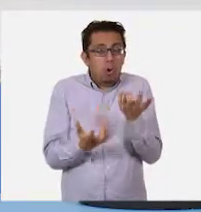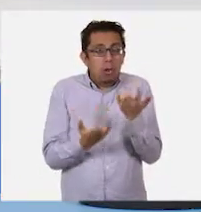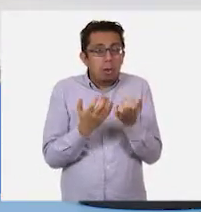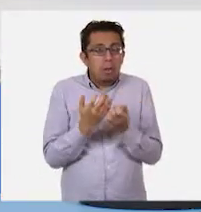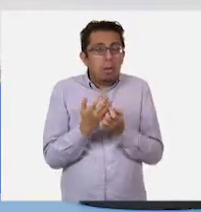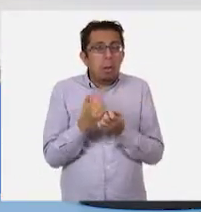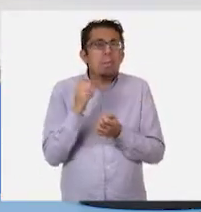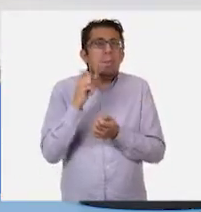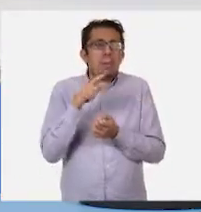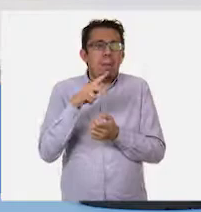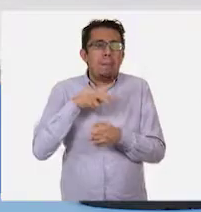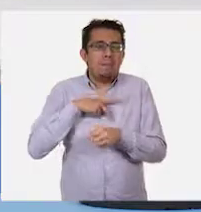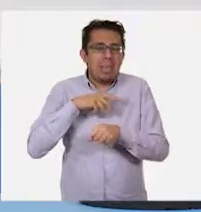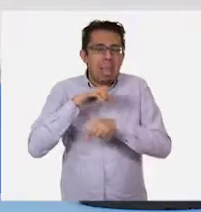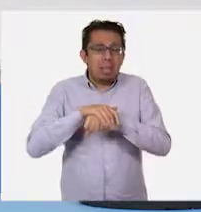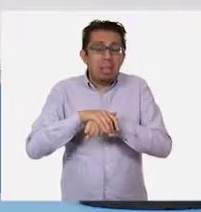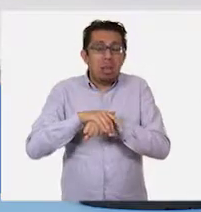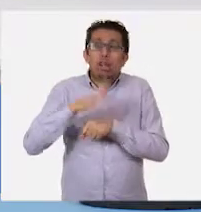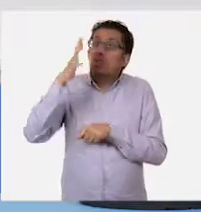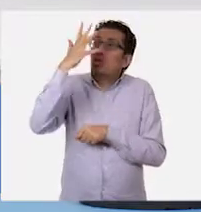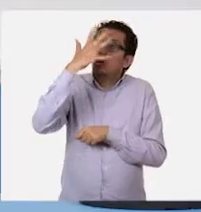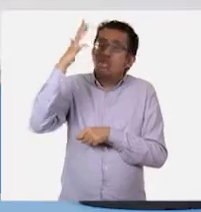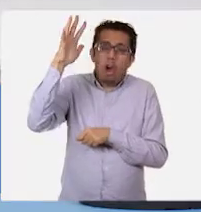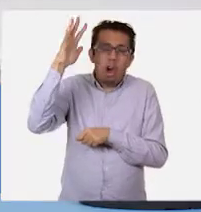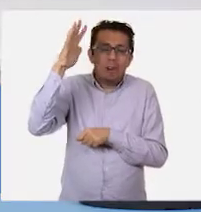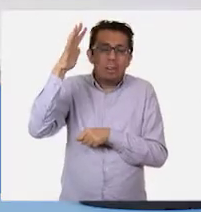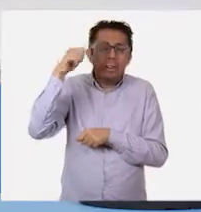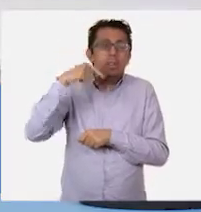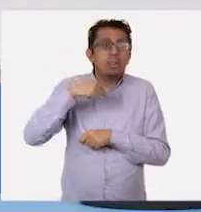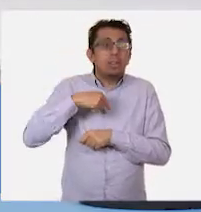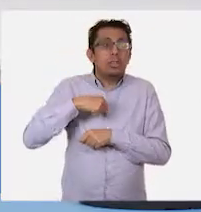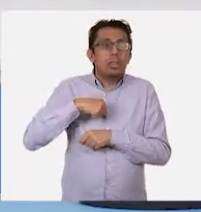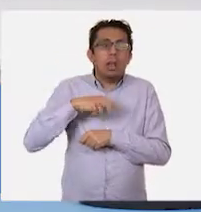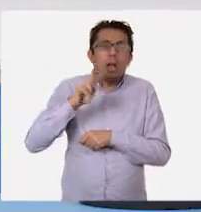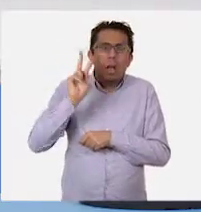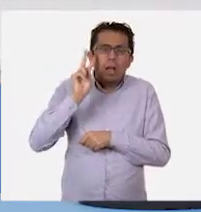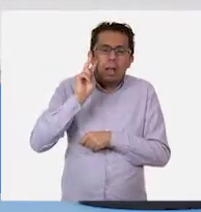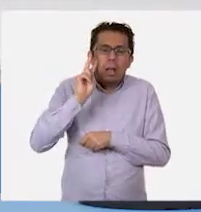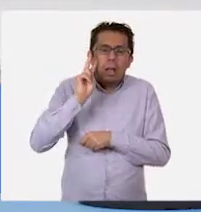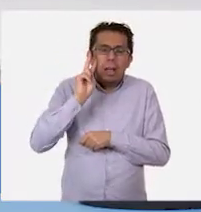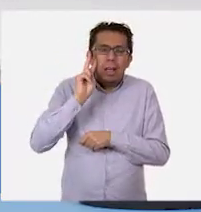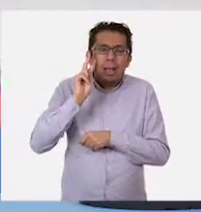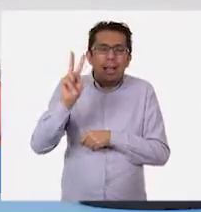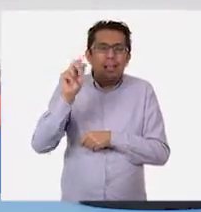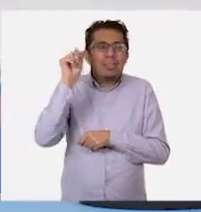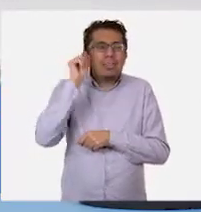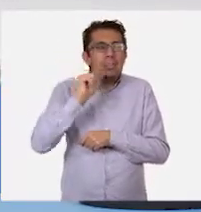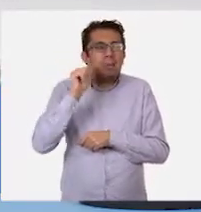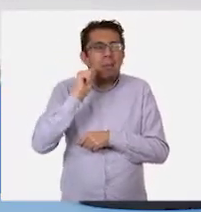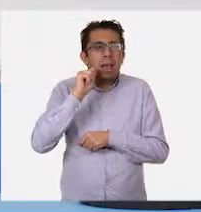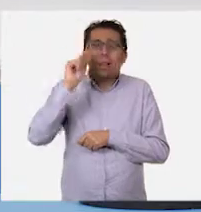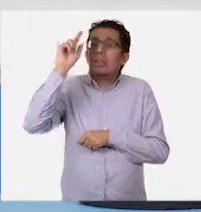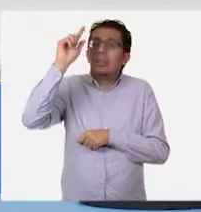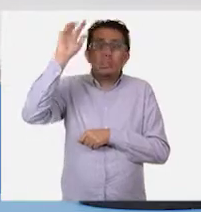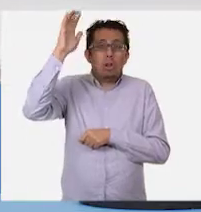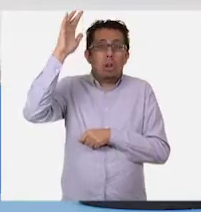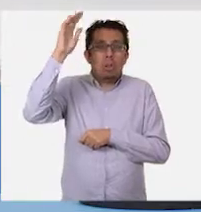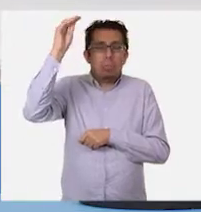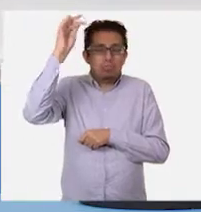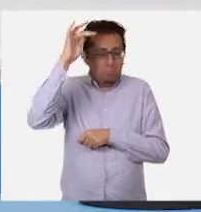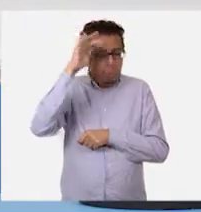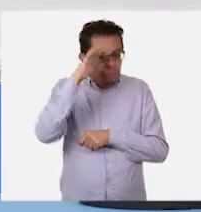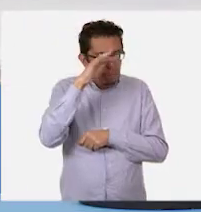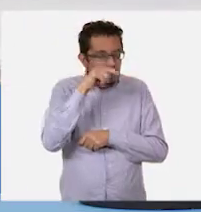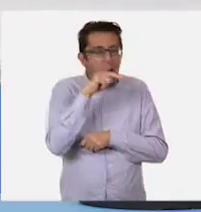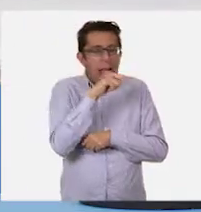el sol, que siempre lo veo a través de su reflejo en el agua del lago de